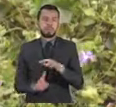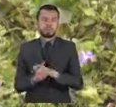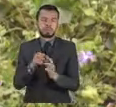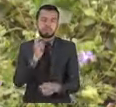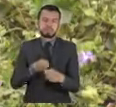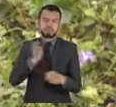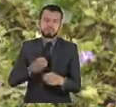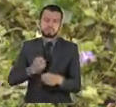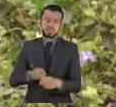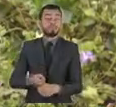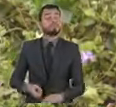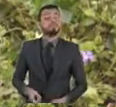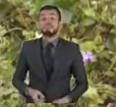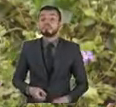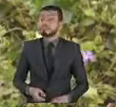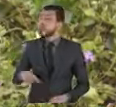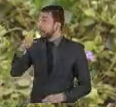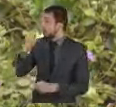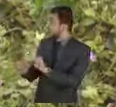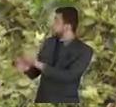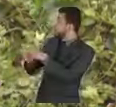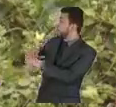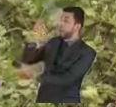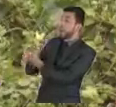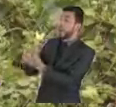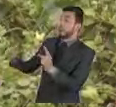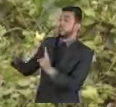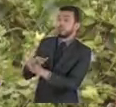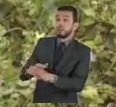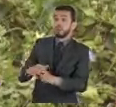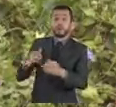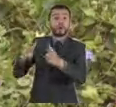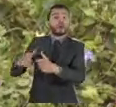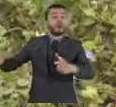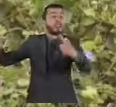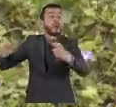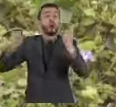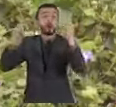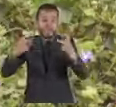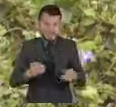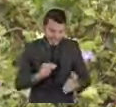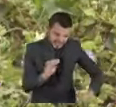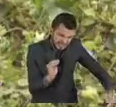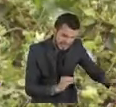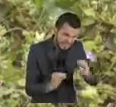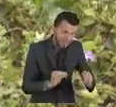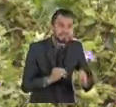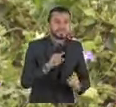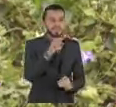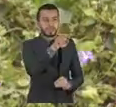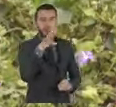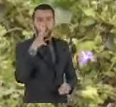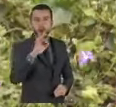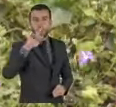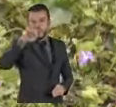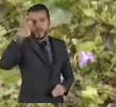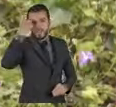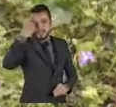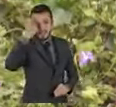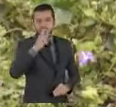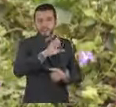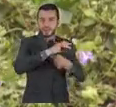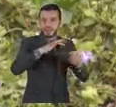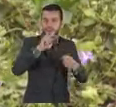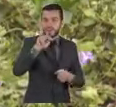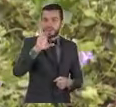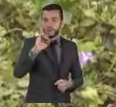Y gracias a la dedicación y el esfuerzo de voluntades de Bogotá, de Cundinamarca, del señor gobernador Nicolás García, de todo su equipo